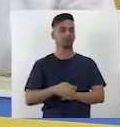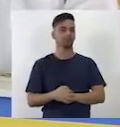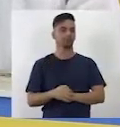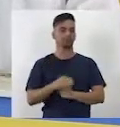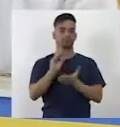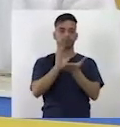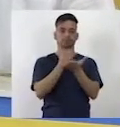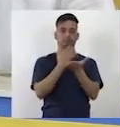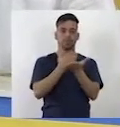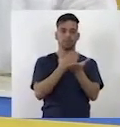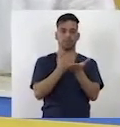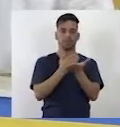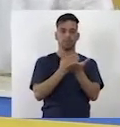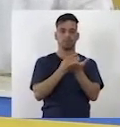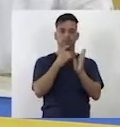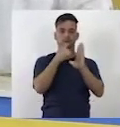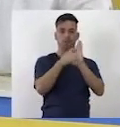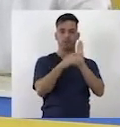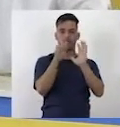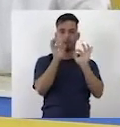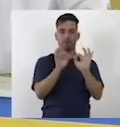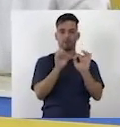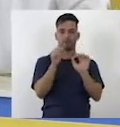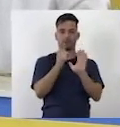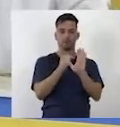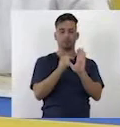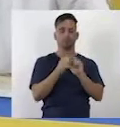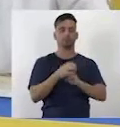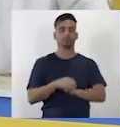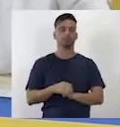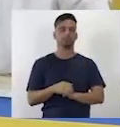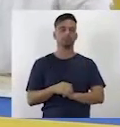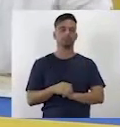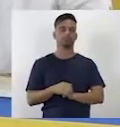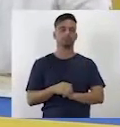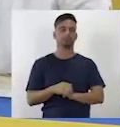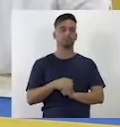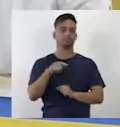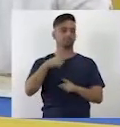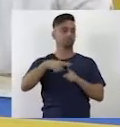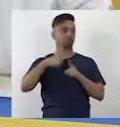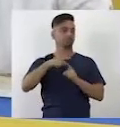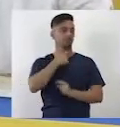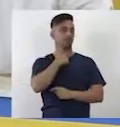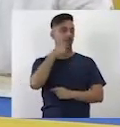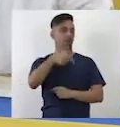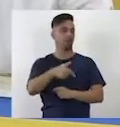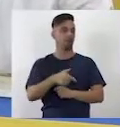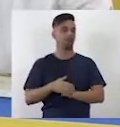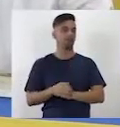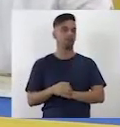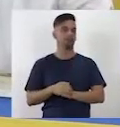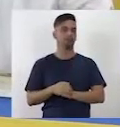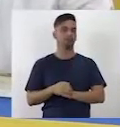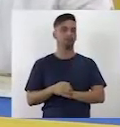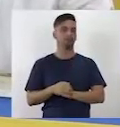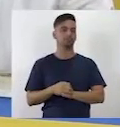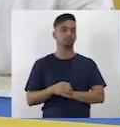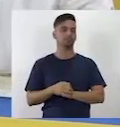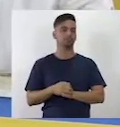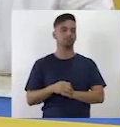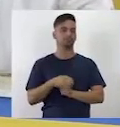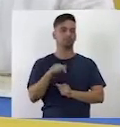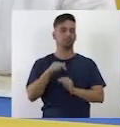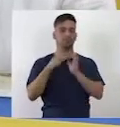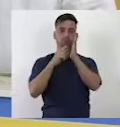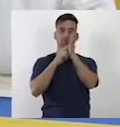capítulo relacionado con la electroquímica aparece este tema hay varios ejemplos destacados en el libro